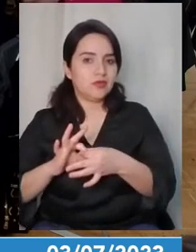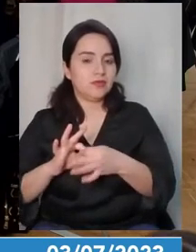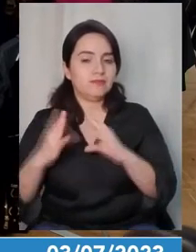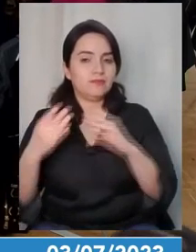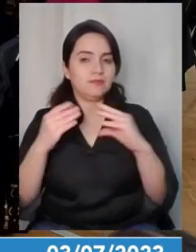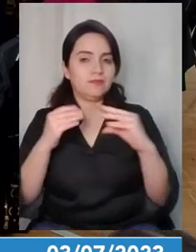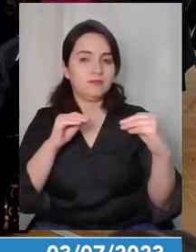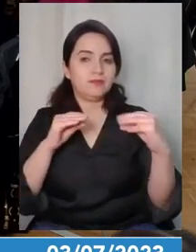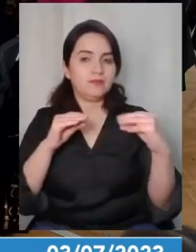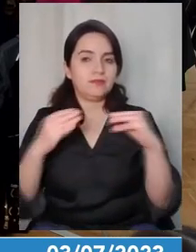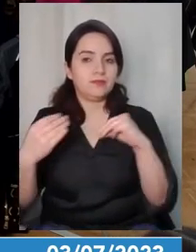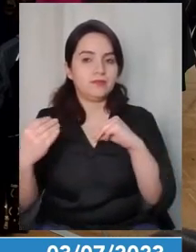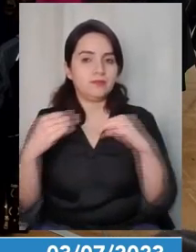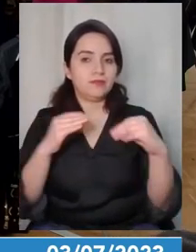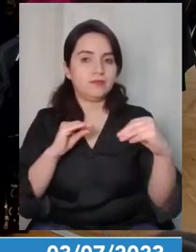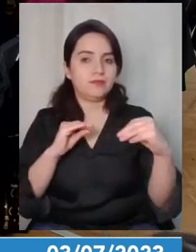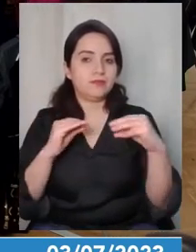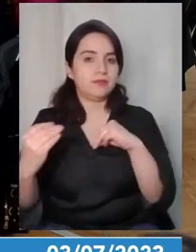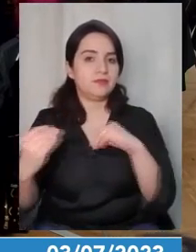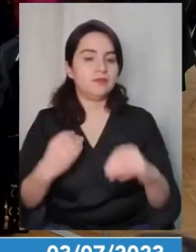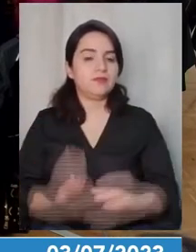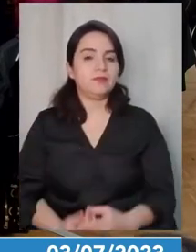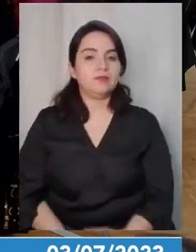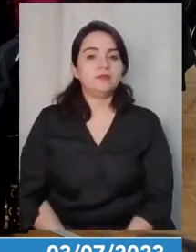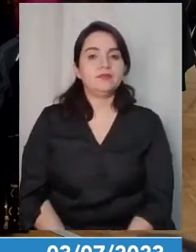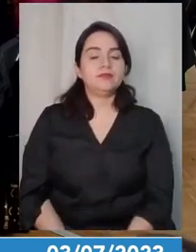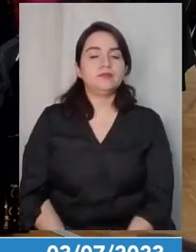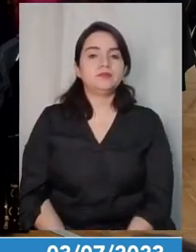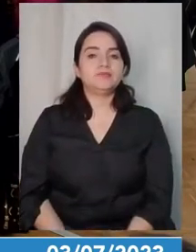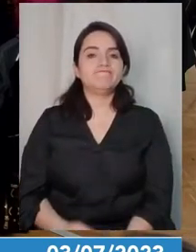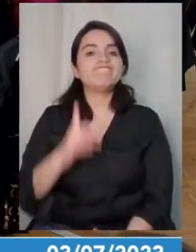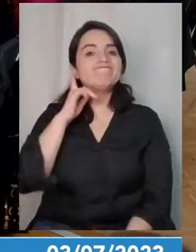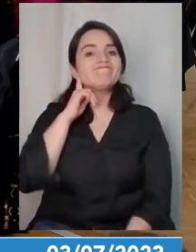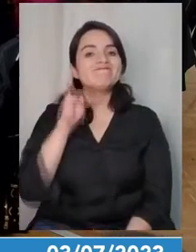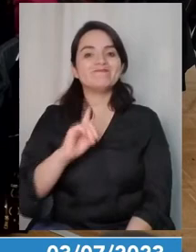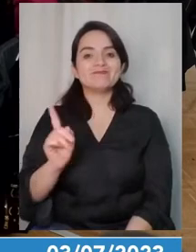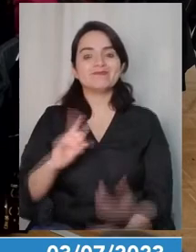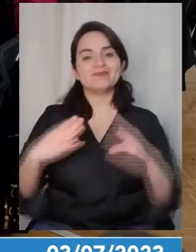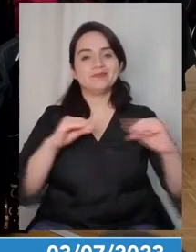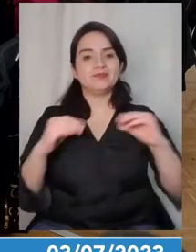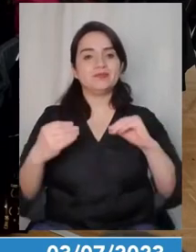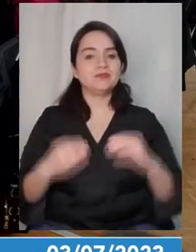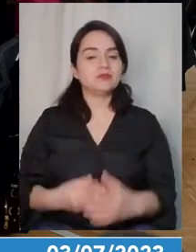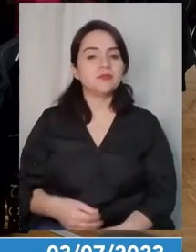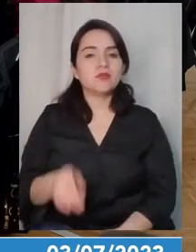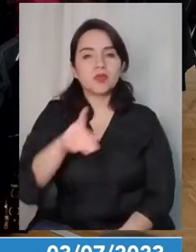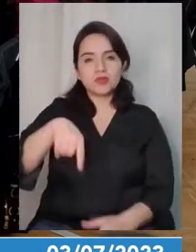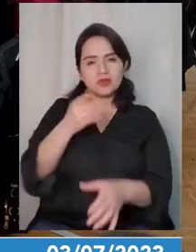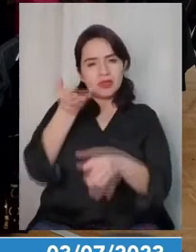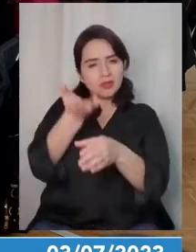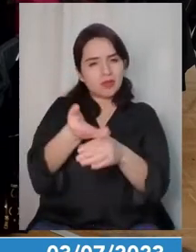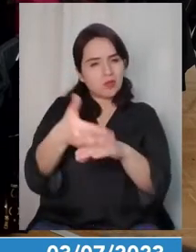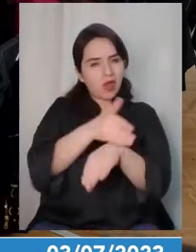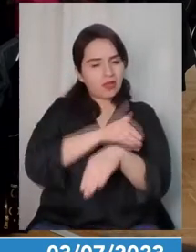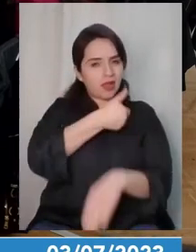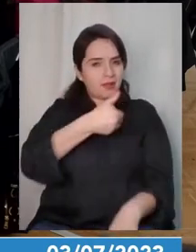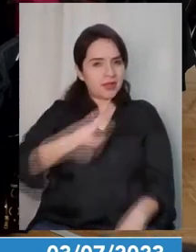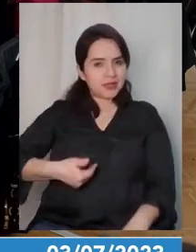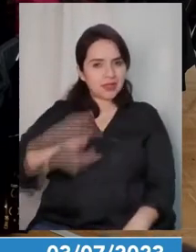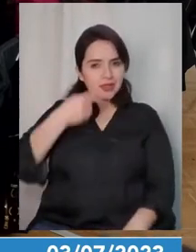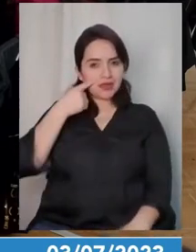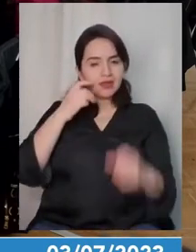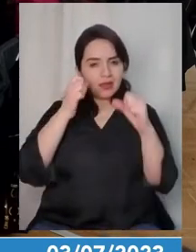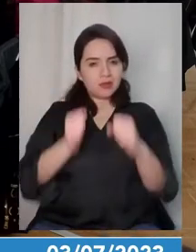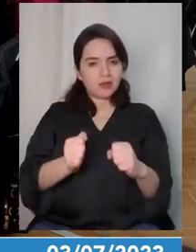que habíamos solicitado al presidente poder tratar en esta comisión